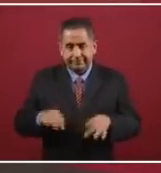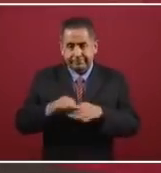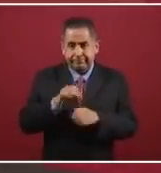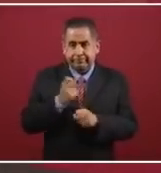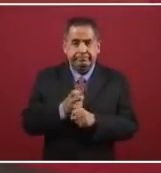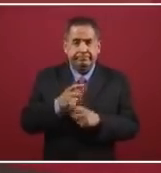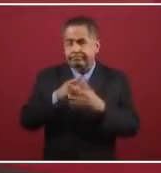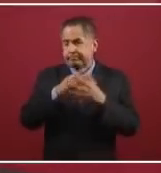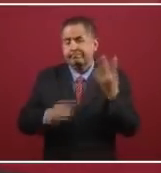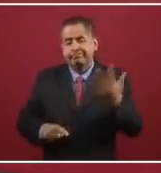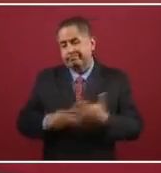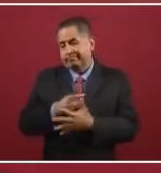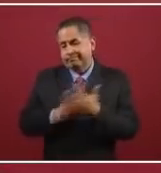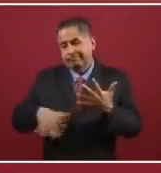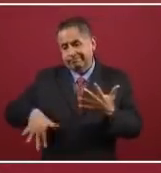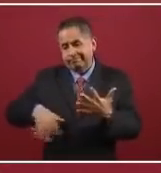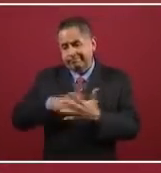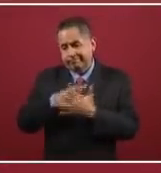Eso.